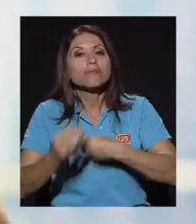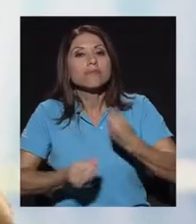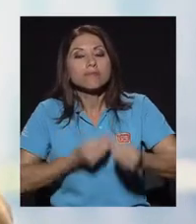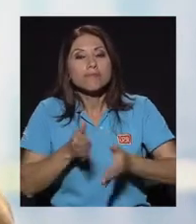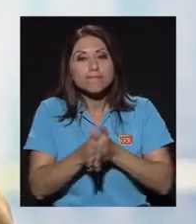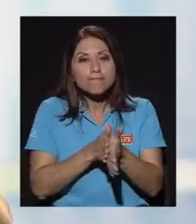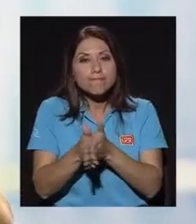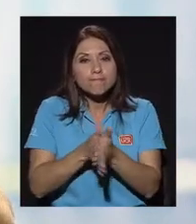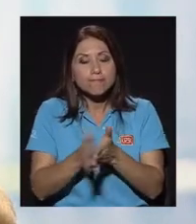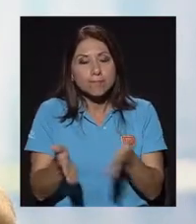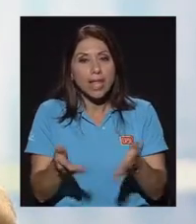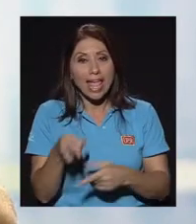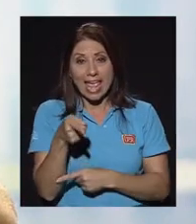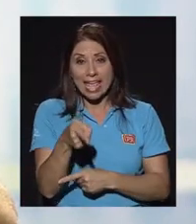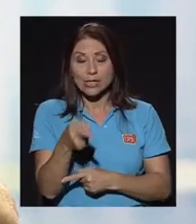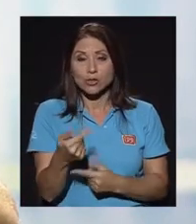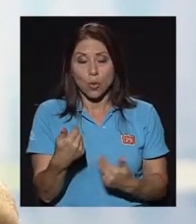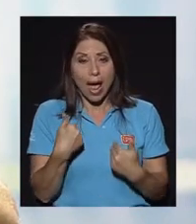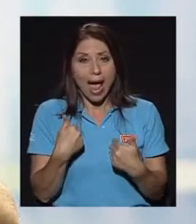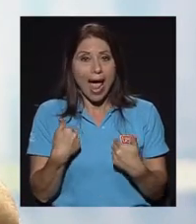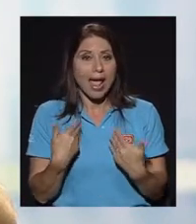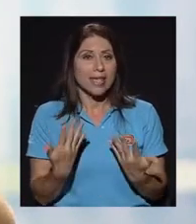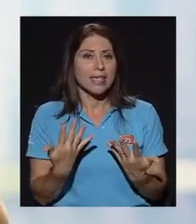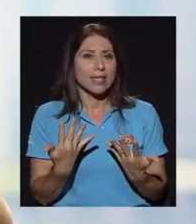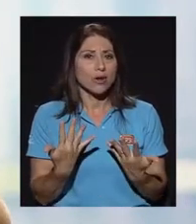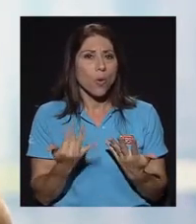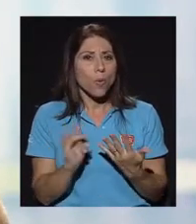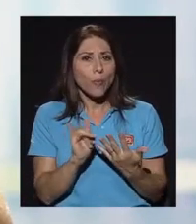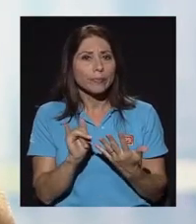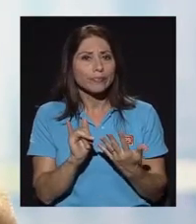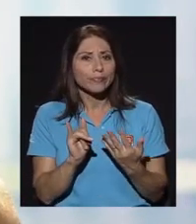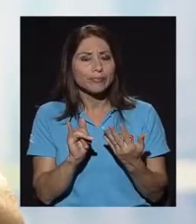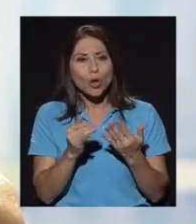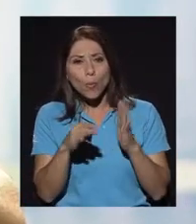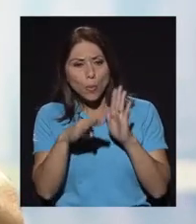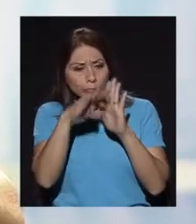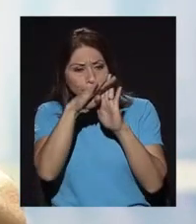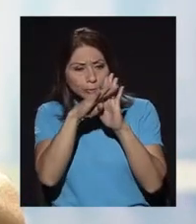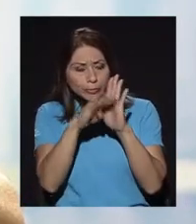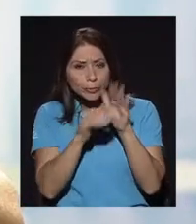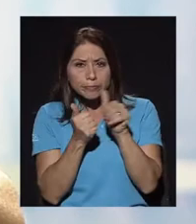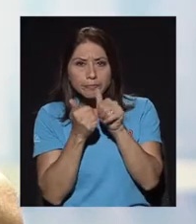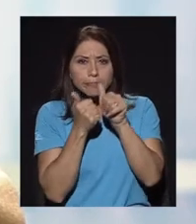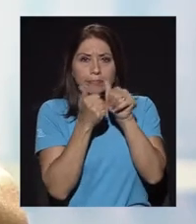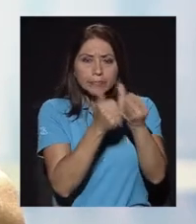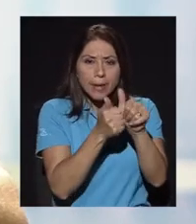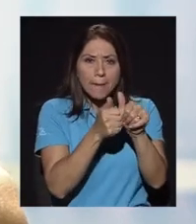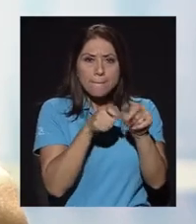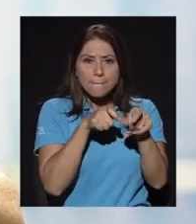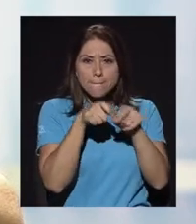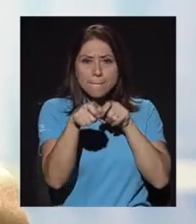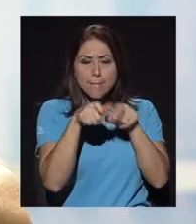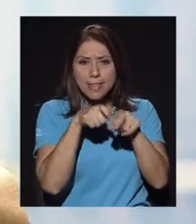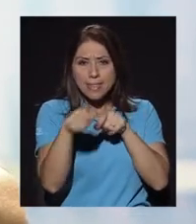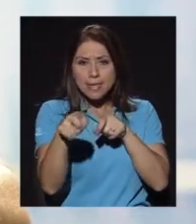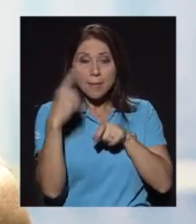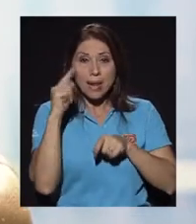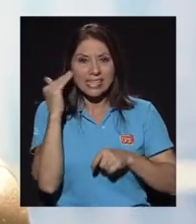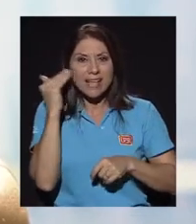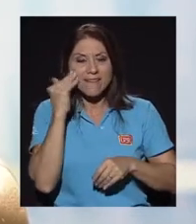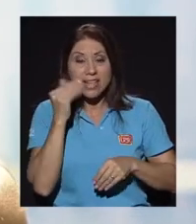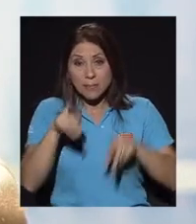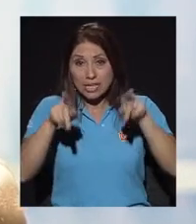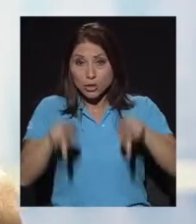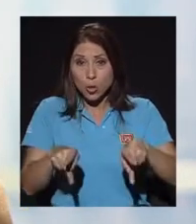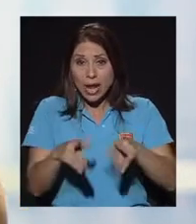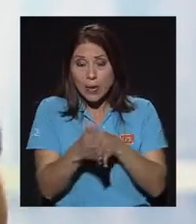hay como parámetros que miden cuánto puede rendir una persona en su